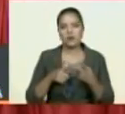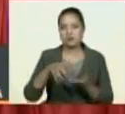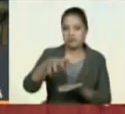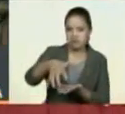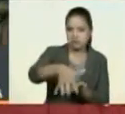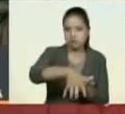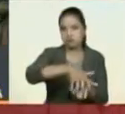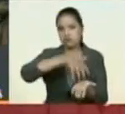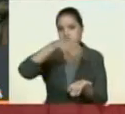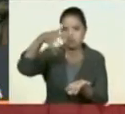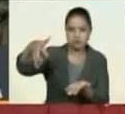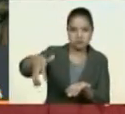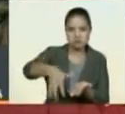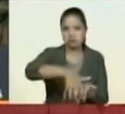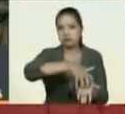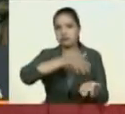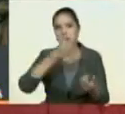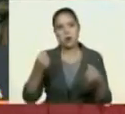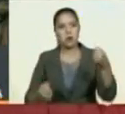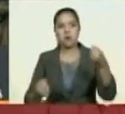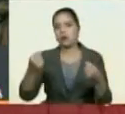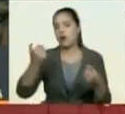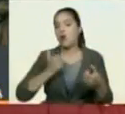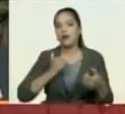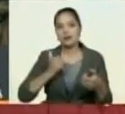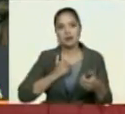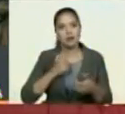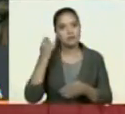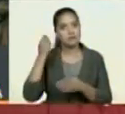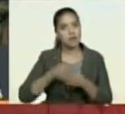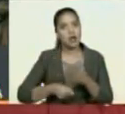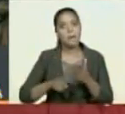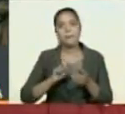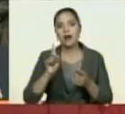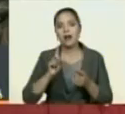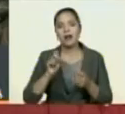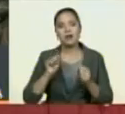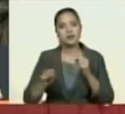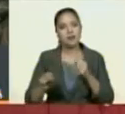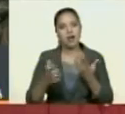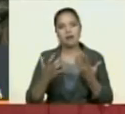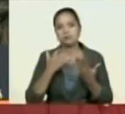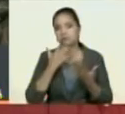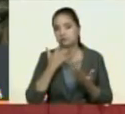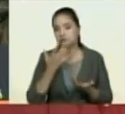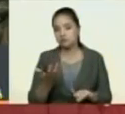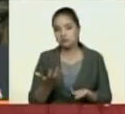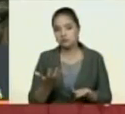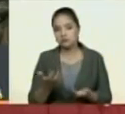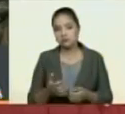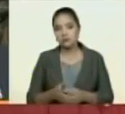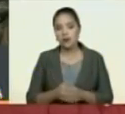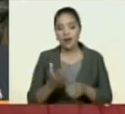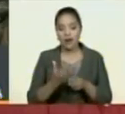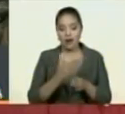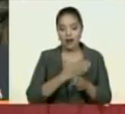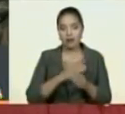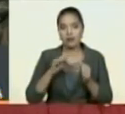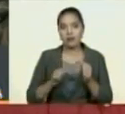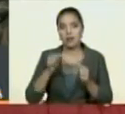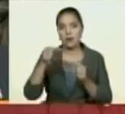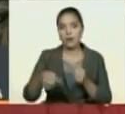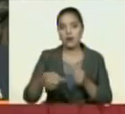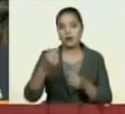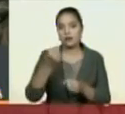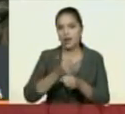retrocavadora, dragalina, minicargadora, es decir, para evitar trabajos antes, durante y después del